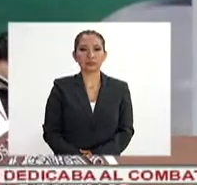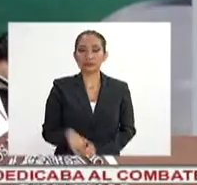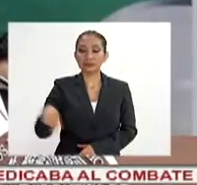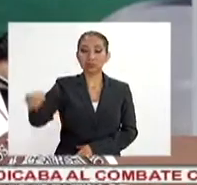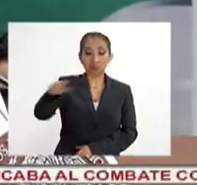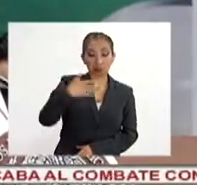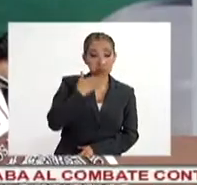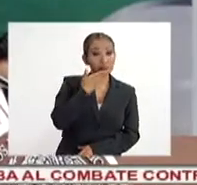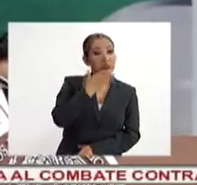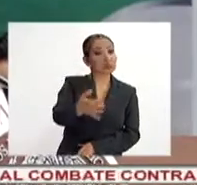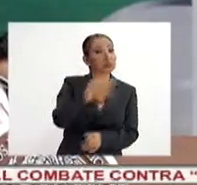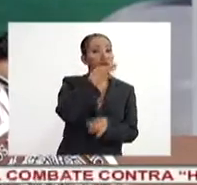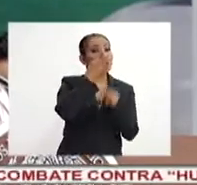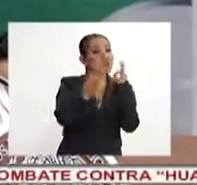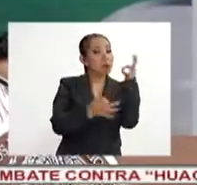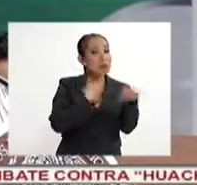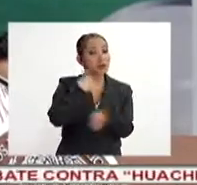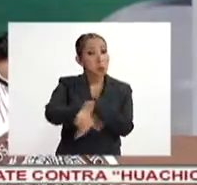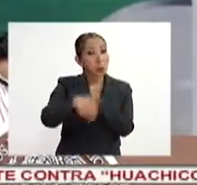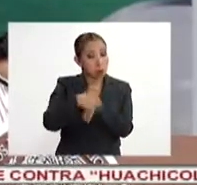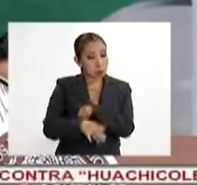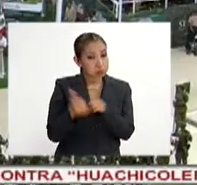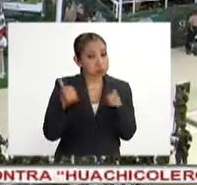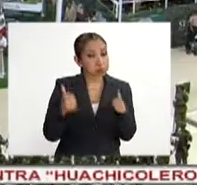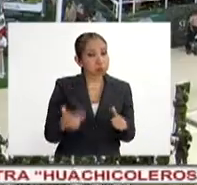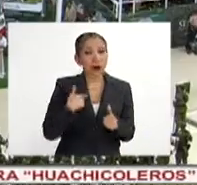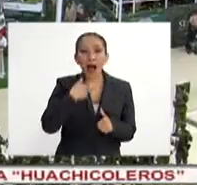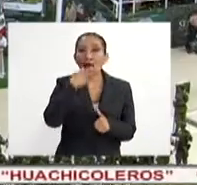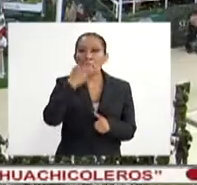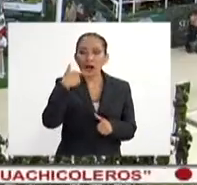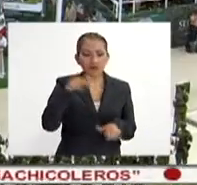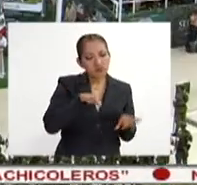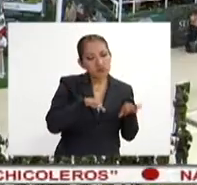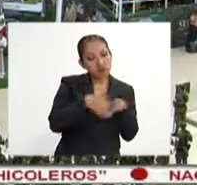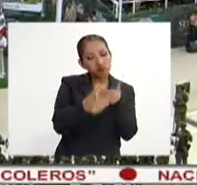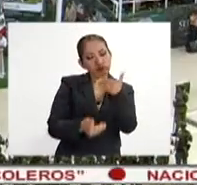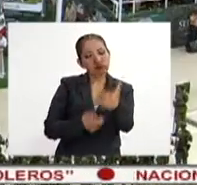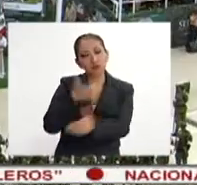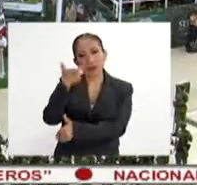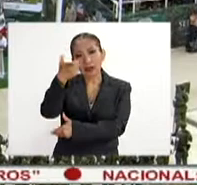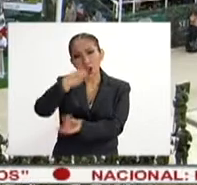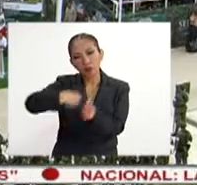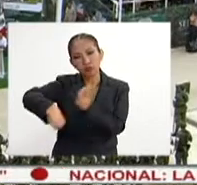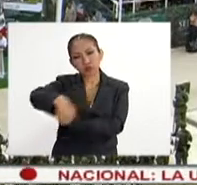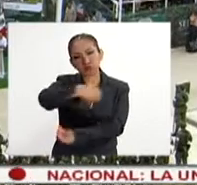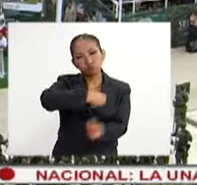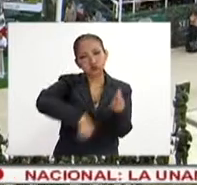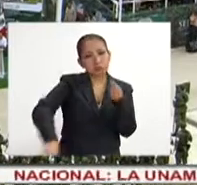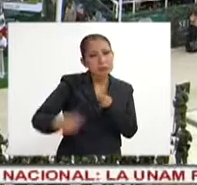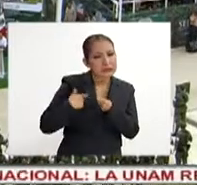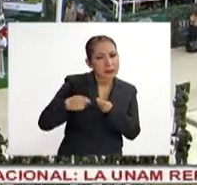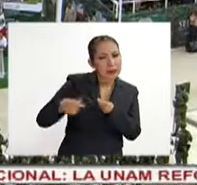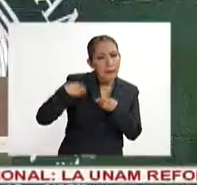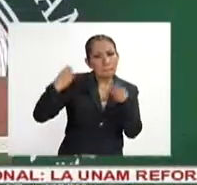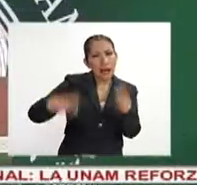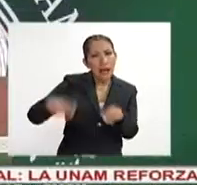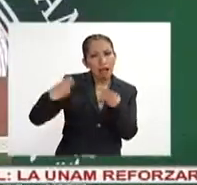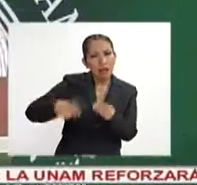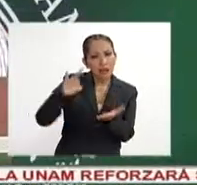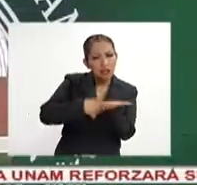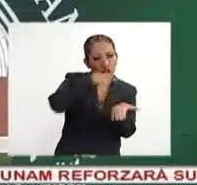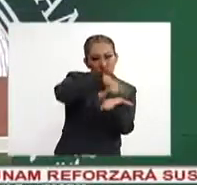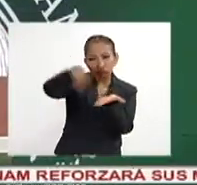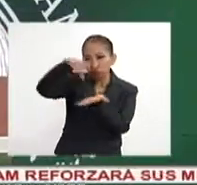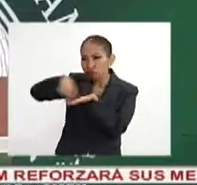Estos son buenos datos, buenas cifras que hablan del desempeño de nuestra economía, del dinamismo del mercado